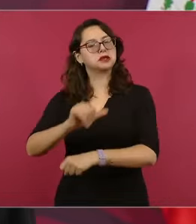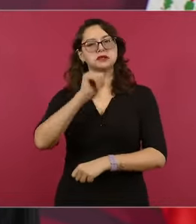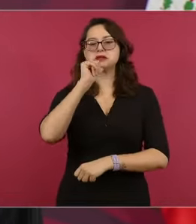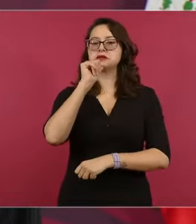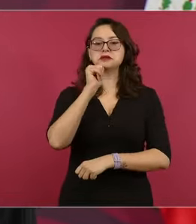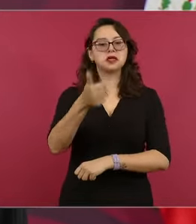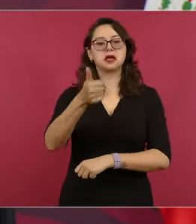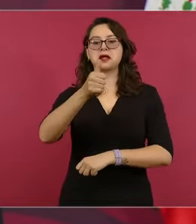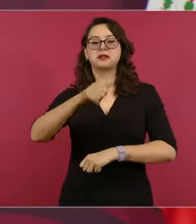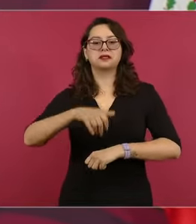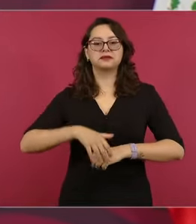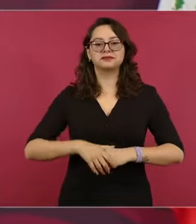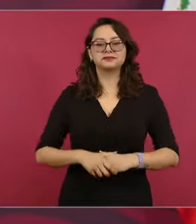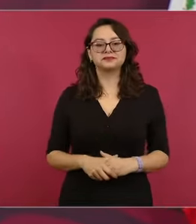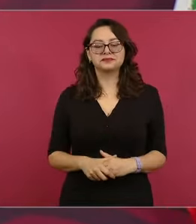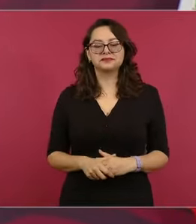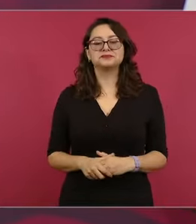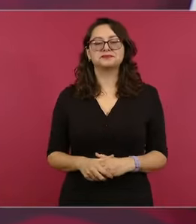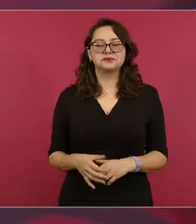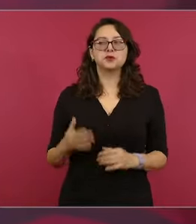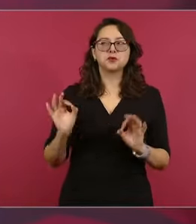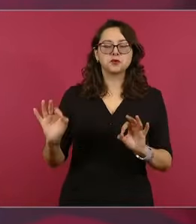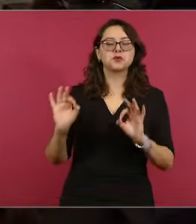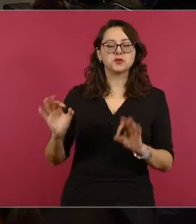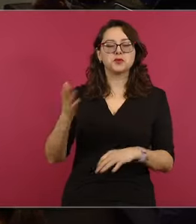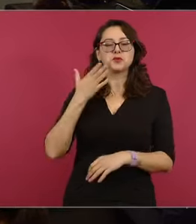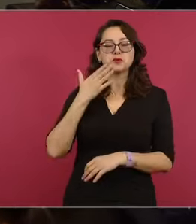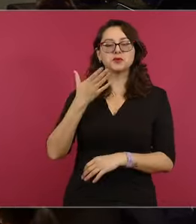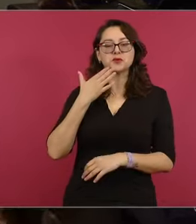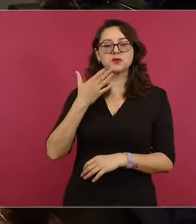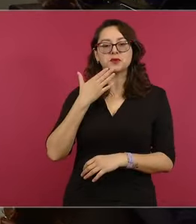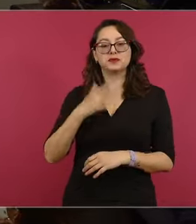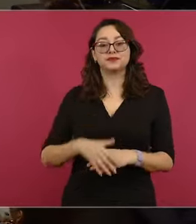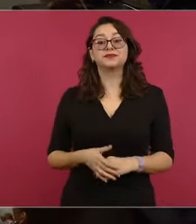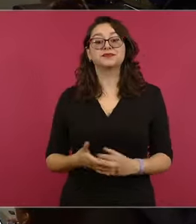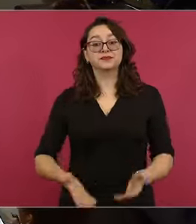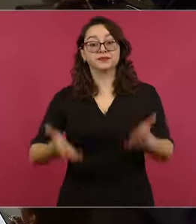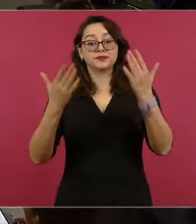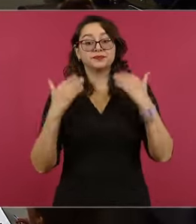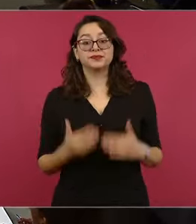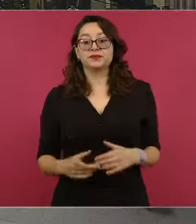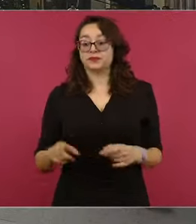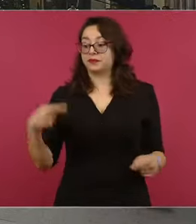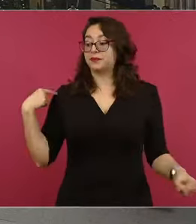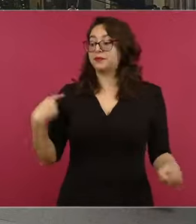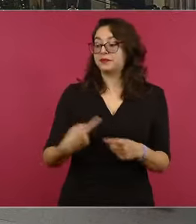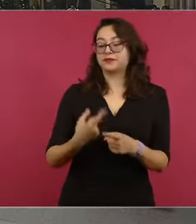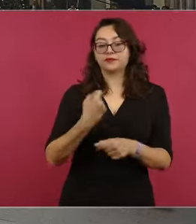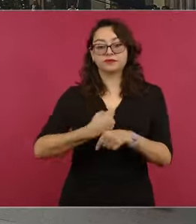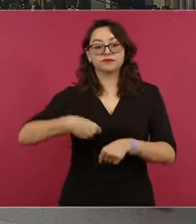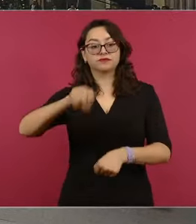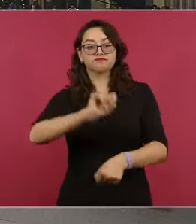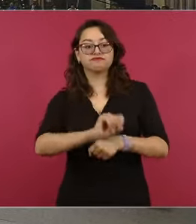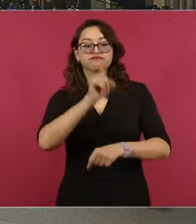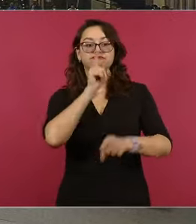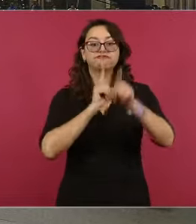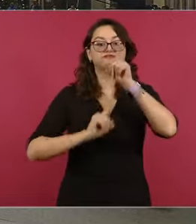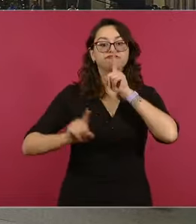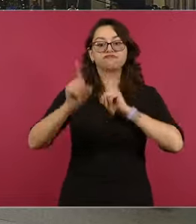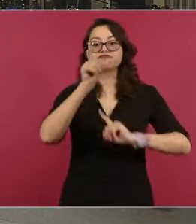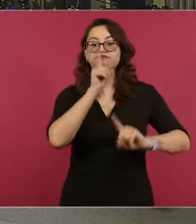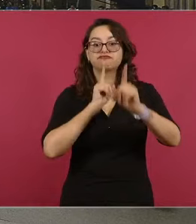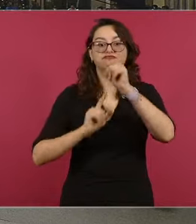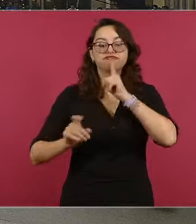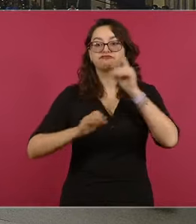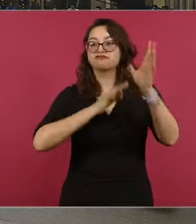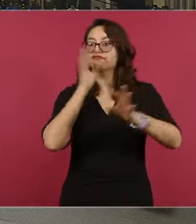ideológica. Muy bien, pues vamos con las mentiras, ¿sí? O más